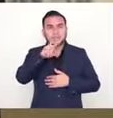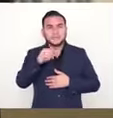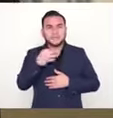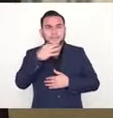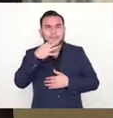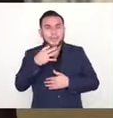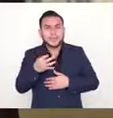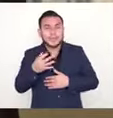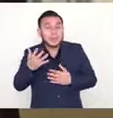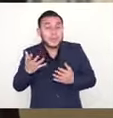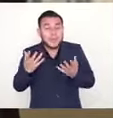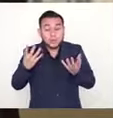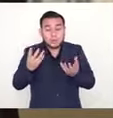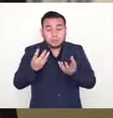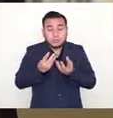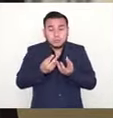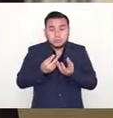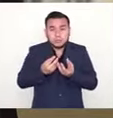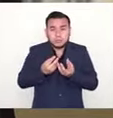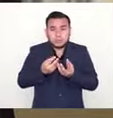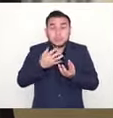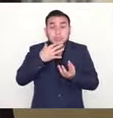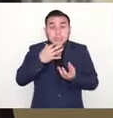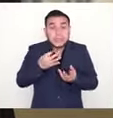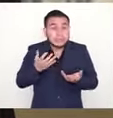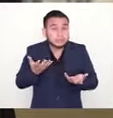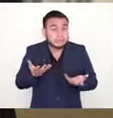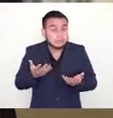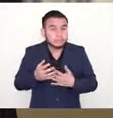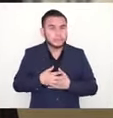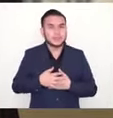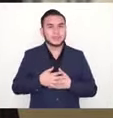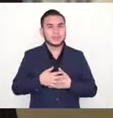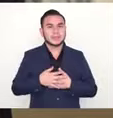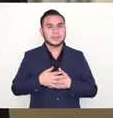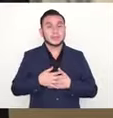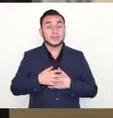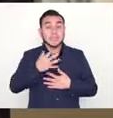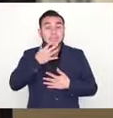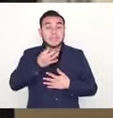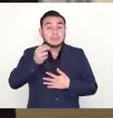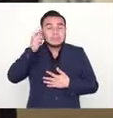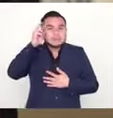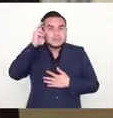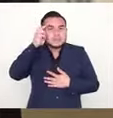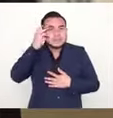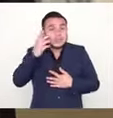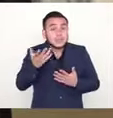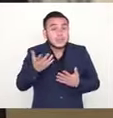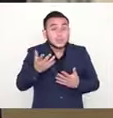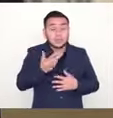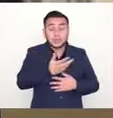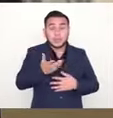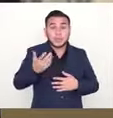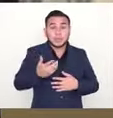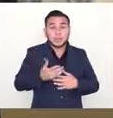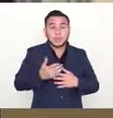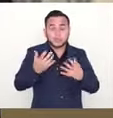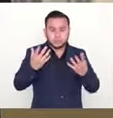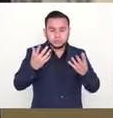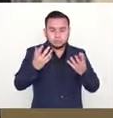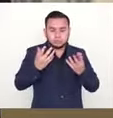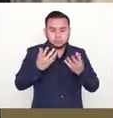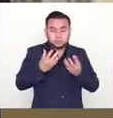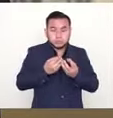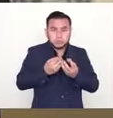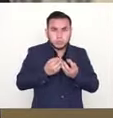pero era más bajo los homicidios pero agosto de este año que los caiga aurich es decir los homicidas empezaron a bajar con la